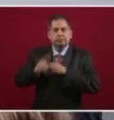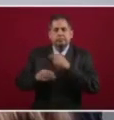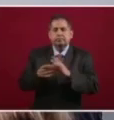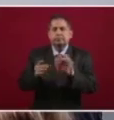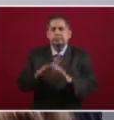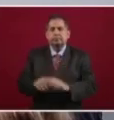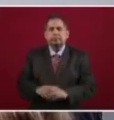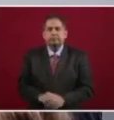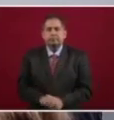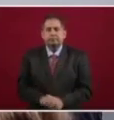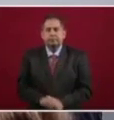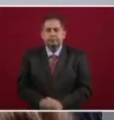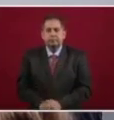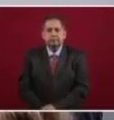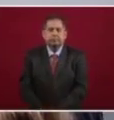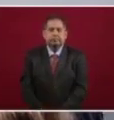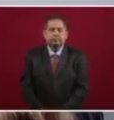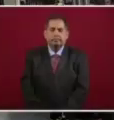tenemos.